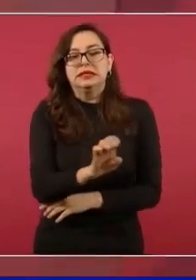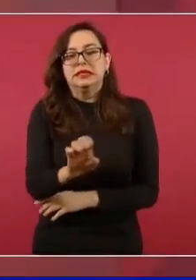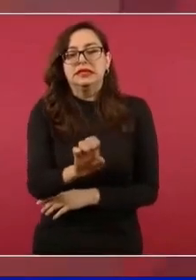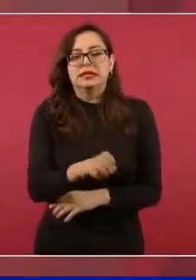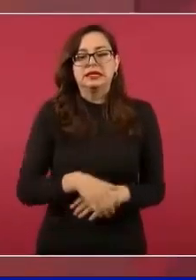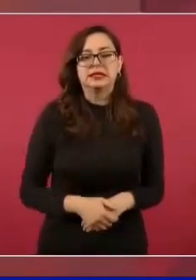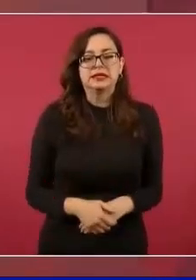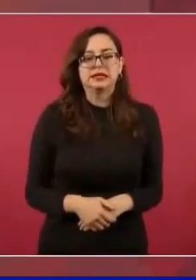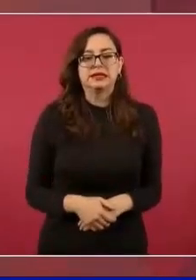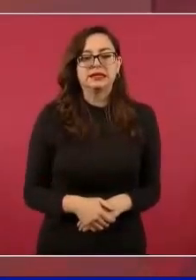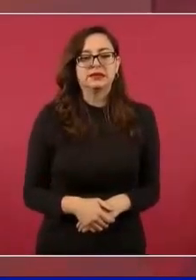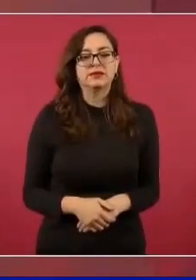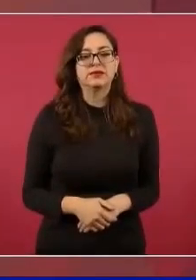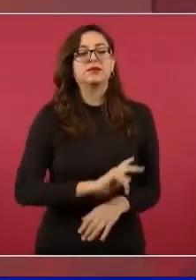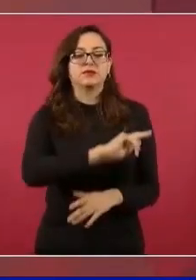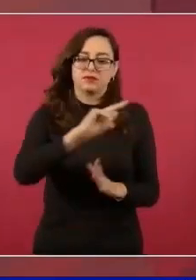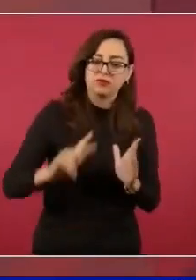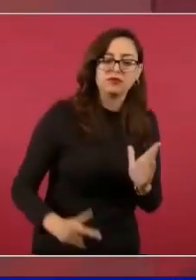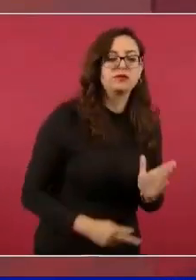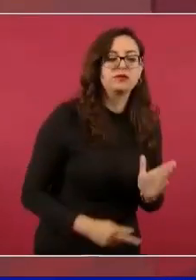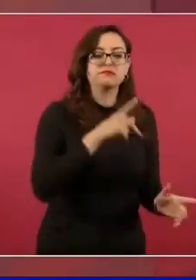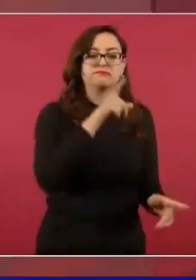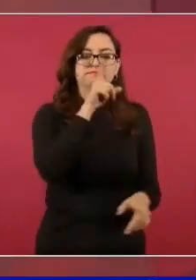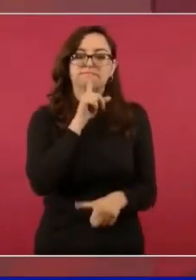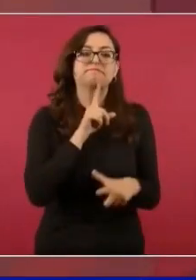otra bomba ahí vienen todos